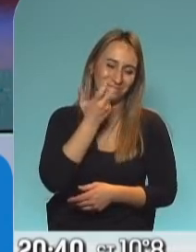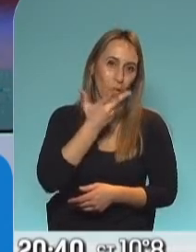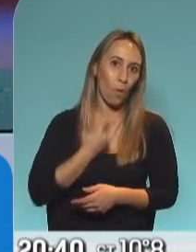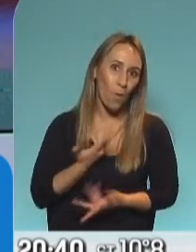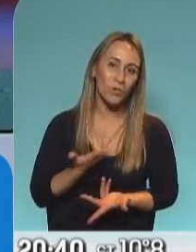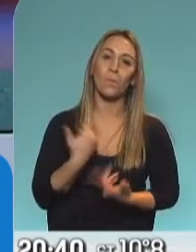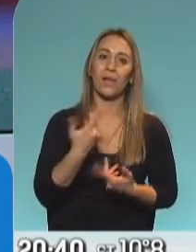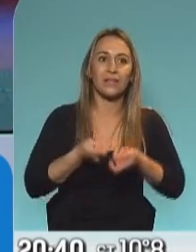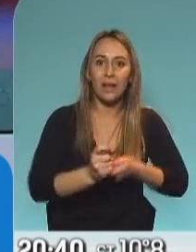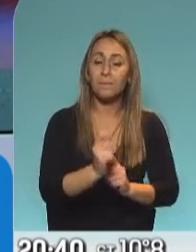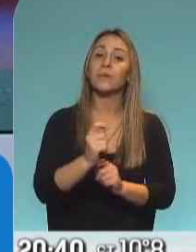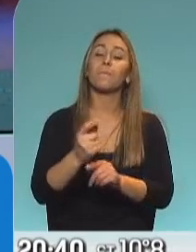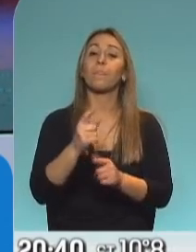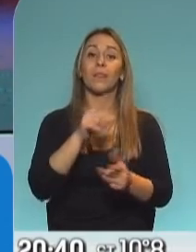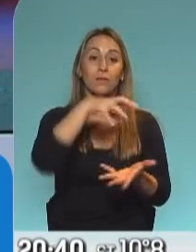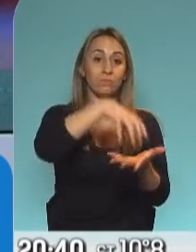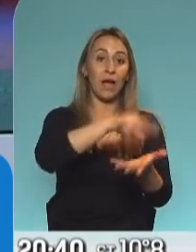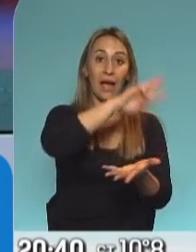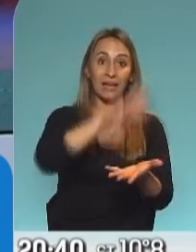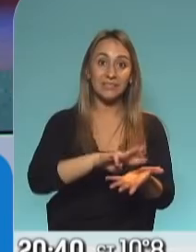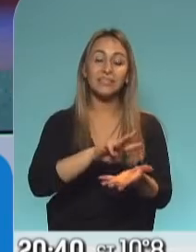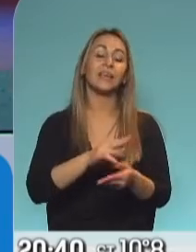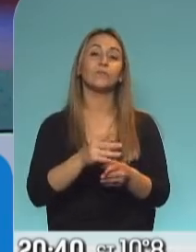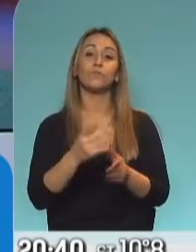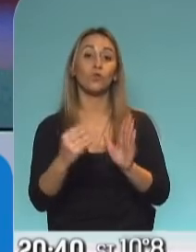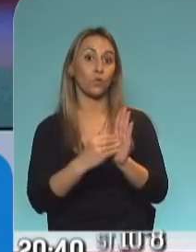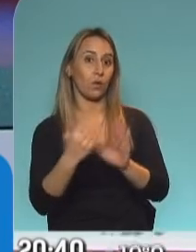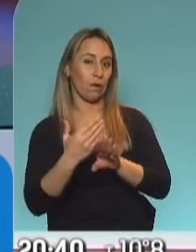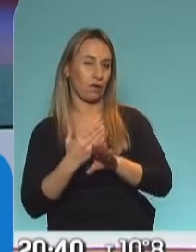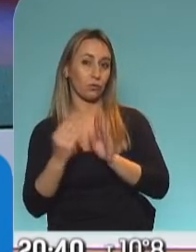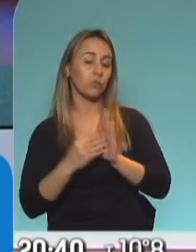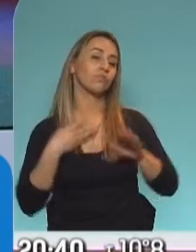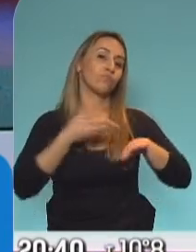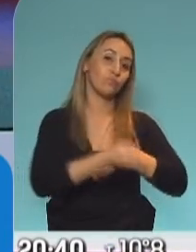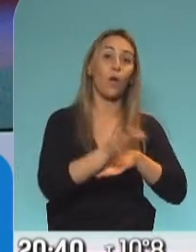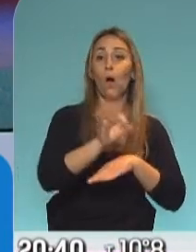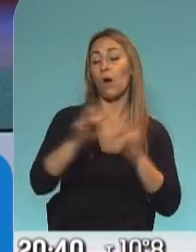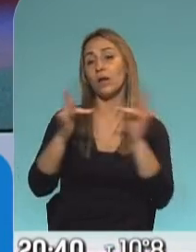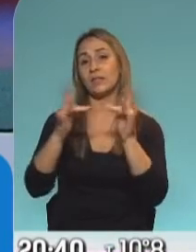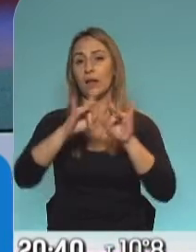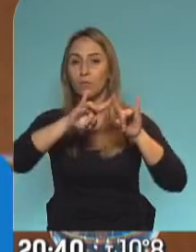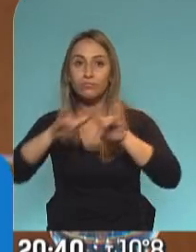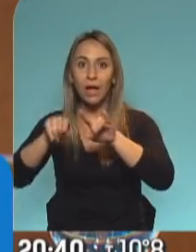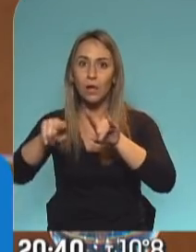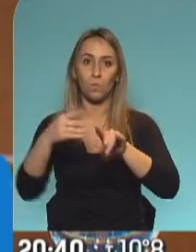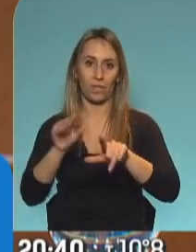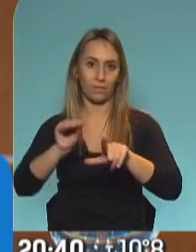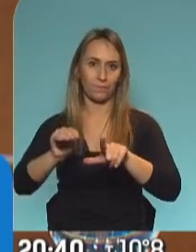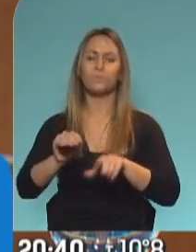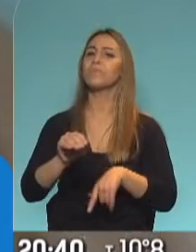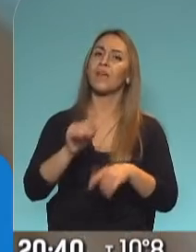la oficina con un turno previo o que lo haga por la página, pero que es muy importante que haga ese trámite. Y el turno también lo saca a través del